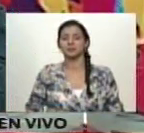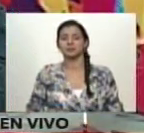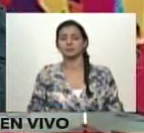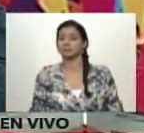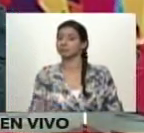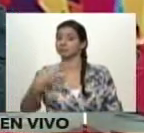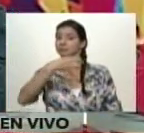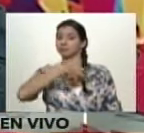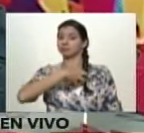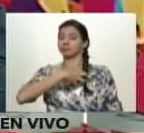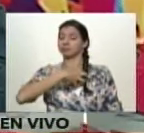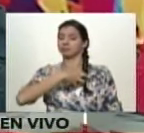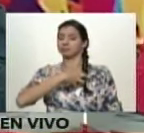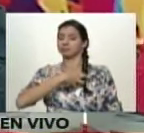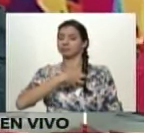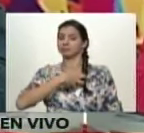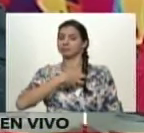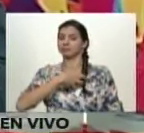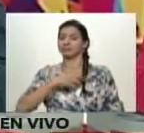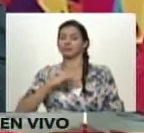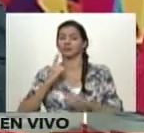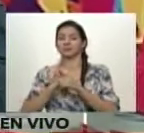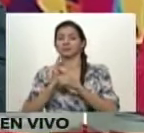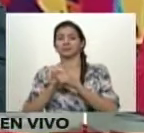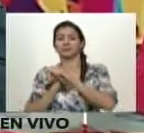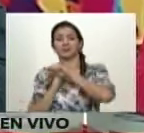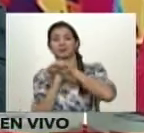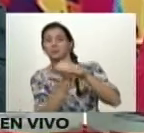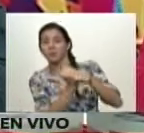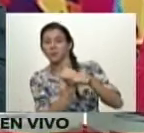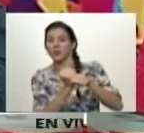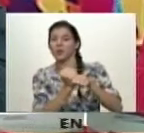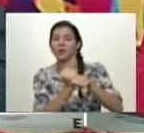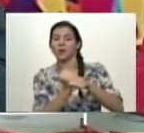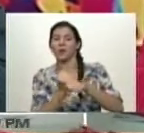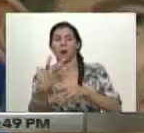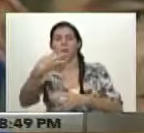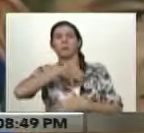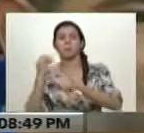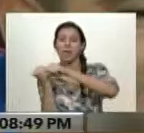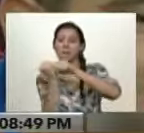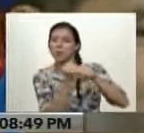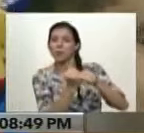campeón de la temporada de béisbol con los Tigres de Aragua.